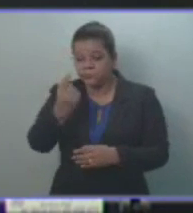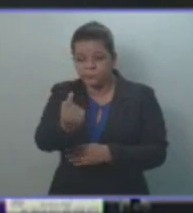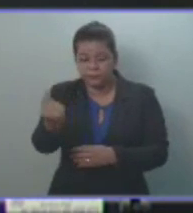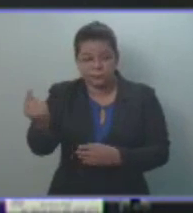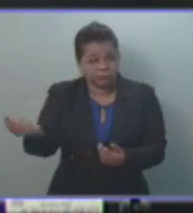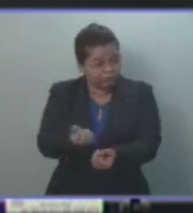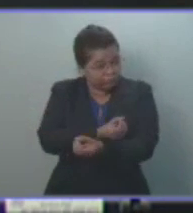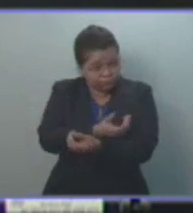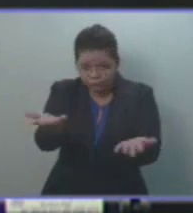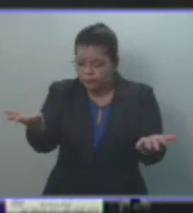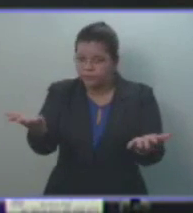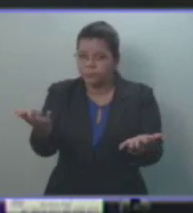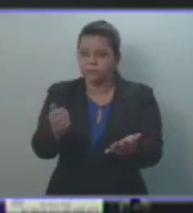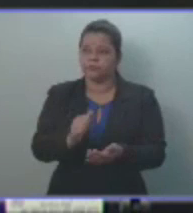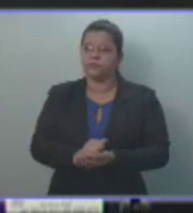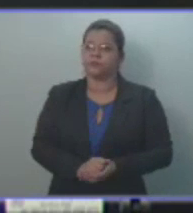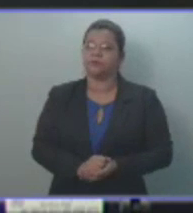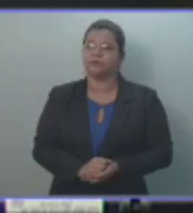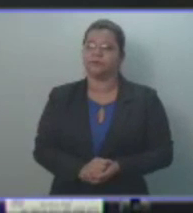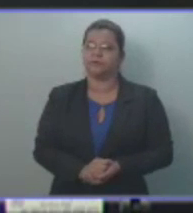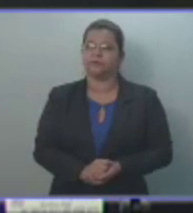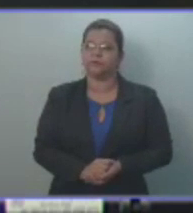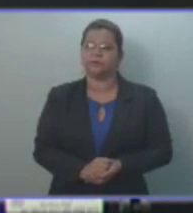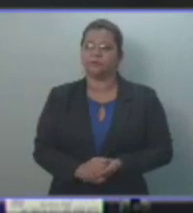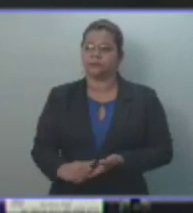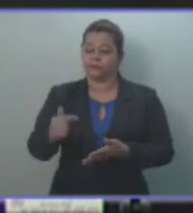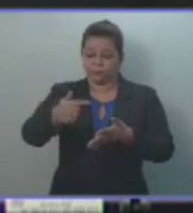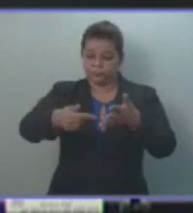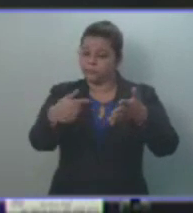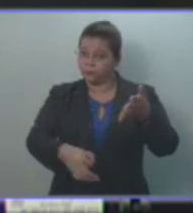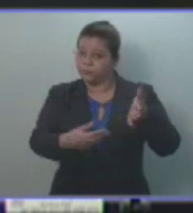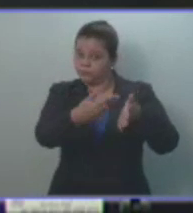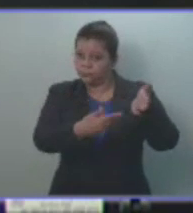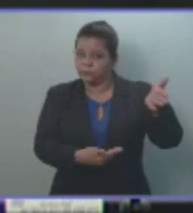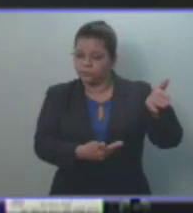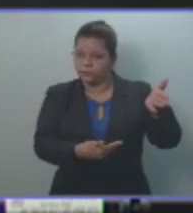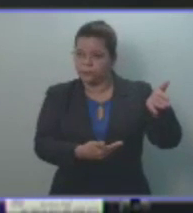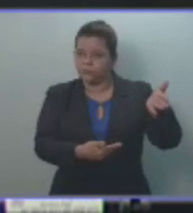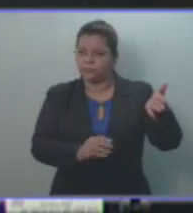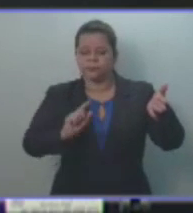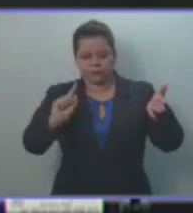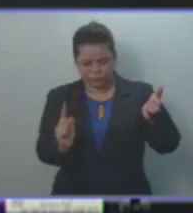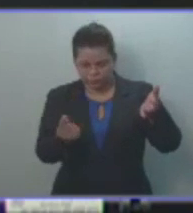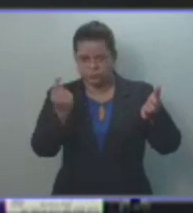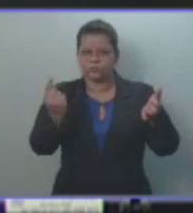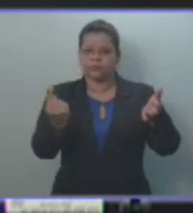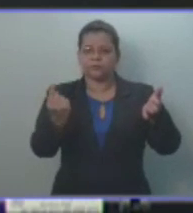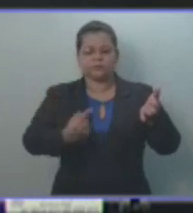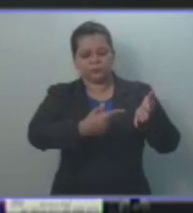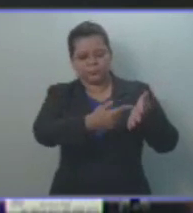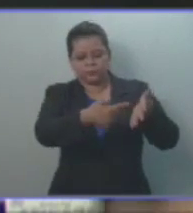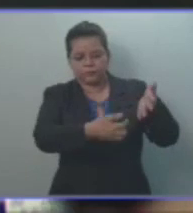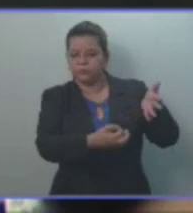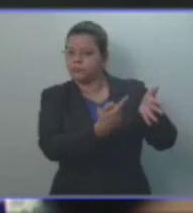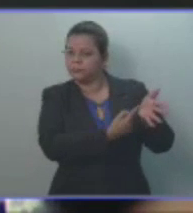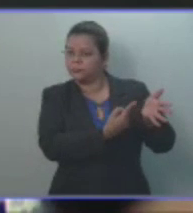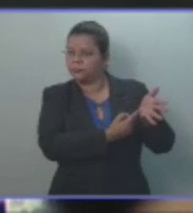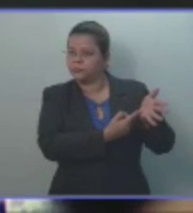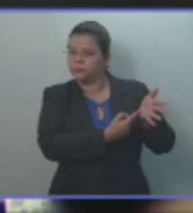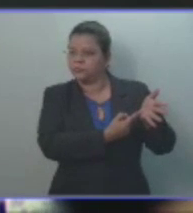los salvadoreños. Esta ley marco, en primer lugar, es una ley